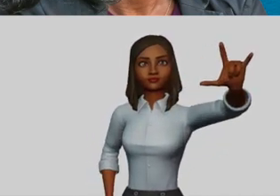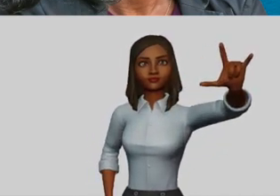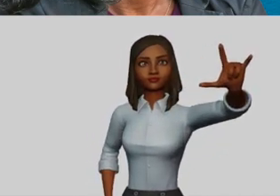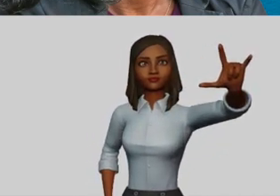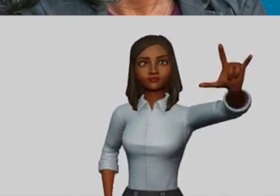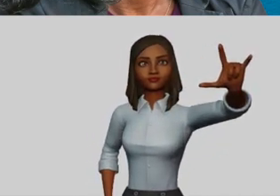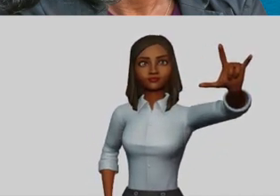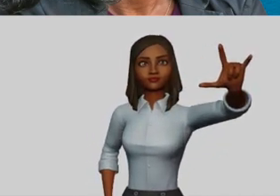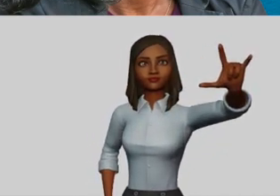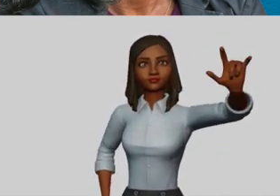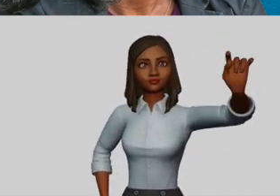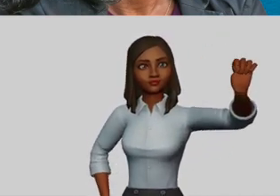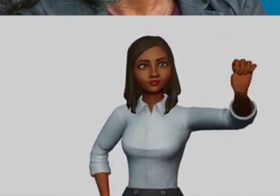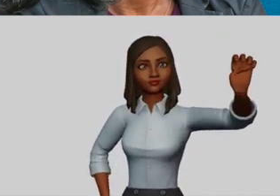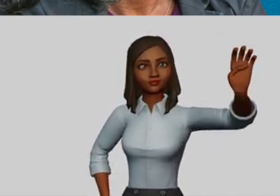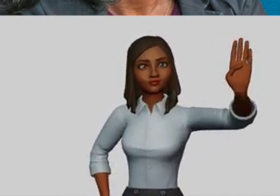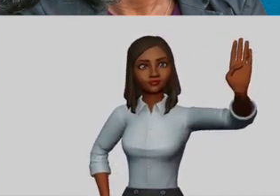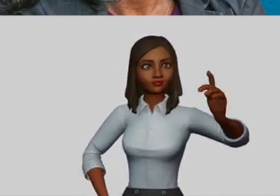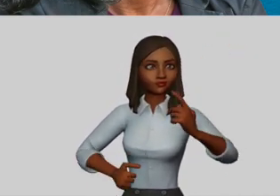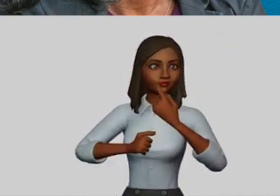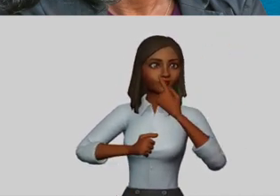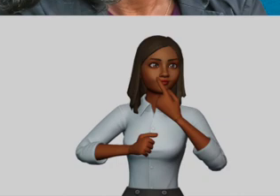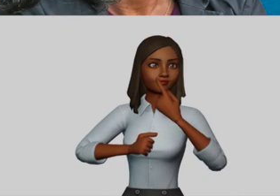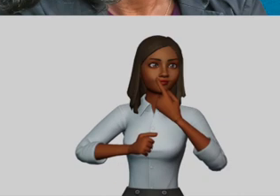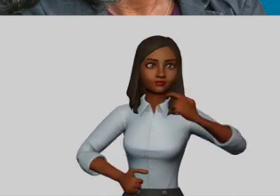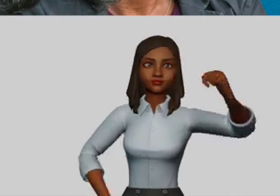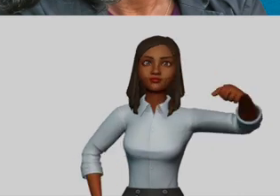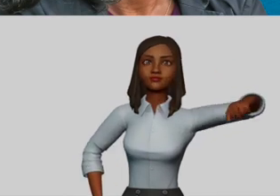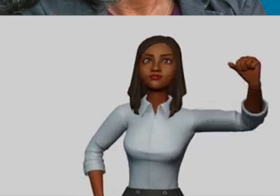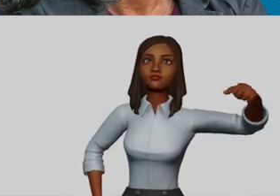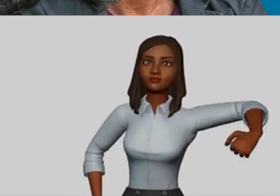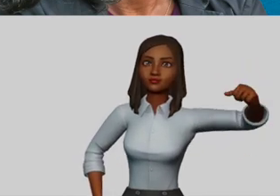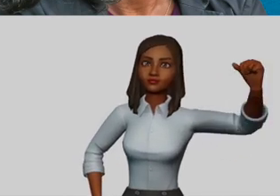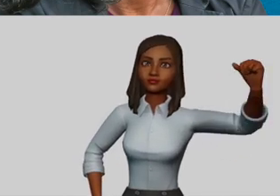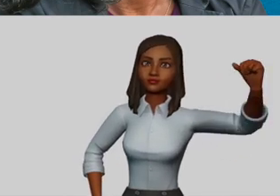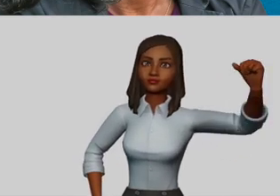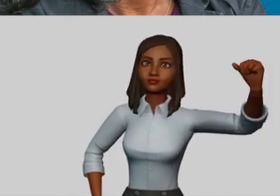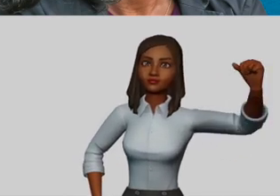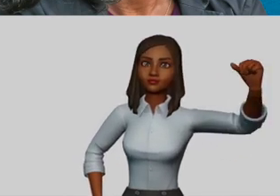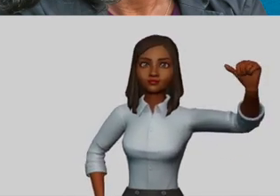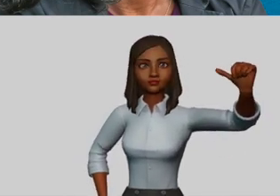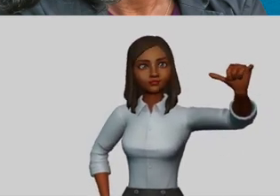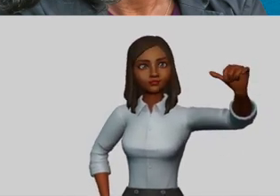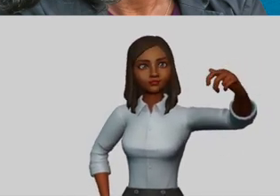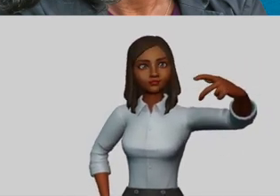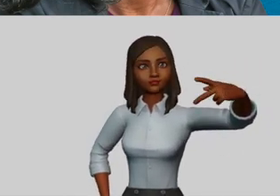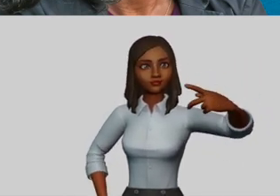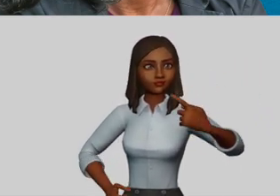cuales se están proponiendo. Porque Jonathan va a proveer funding. Ah, sí.